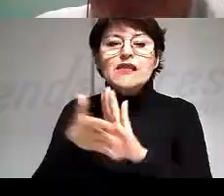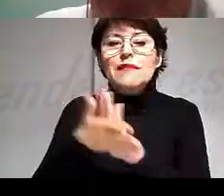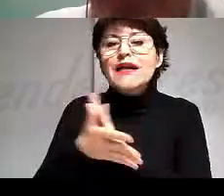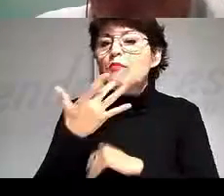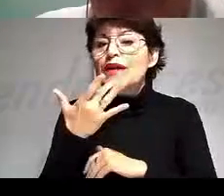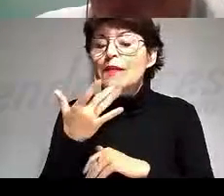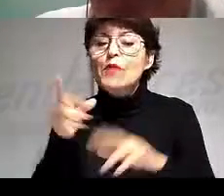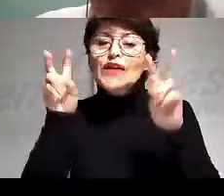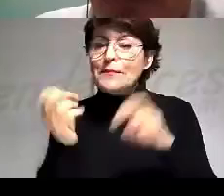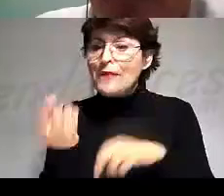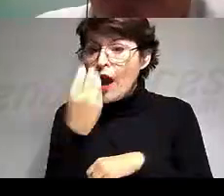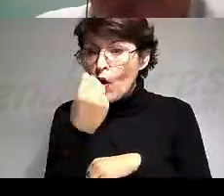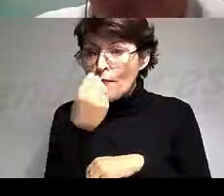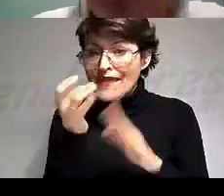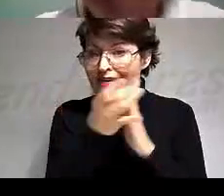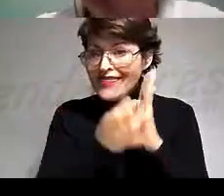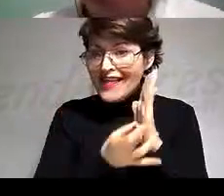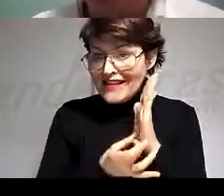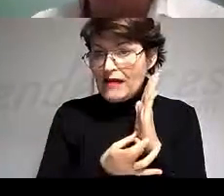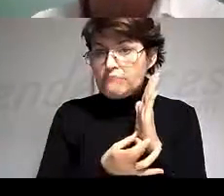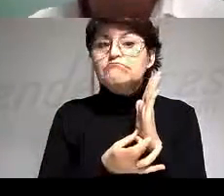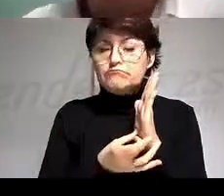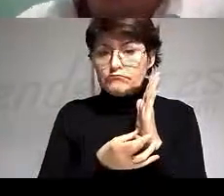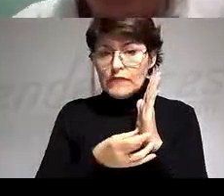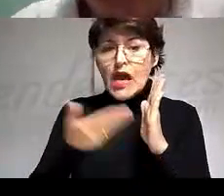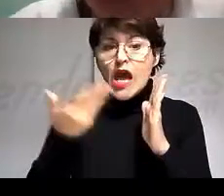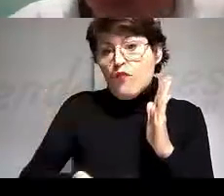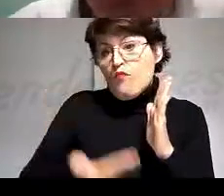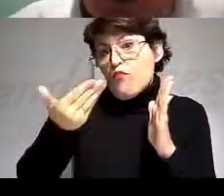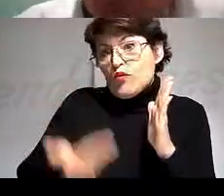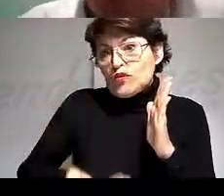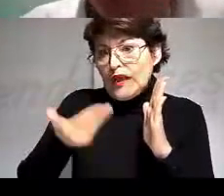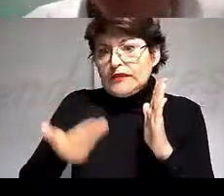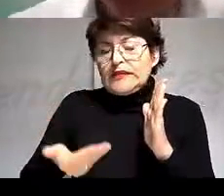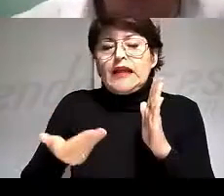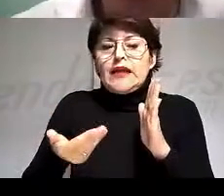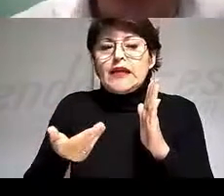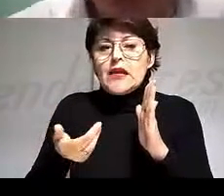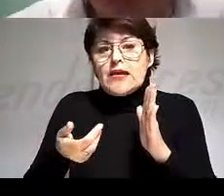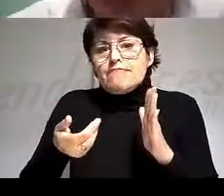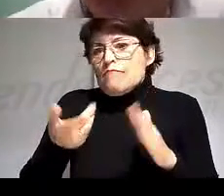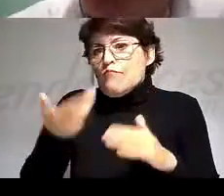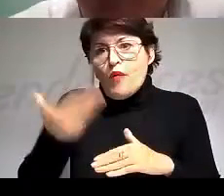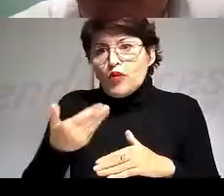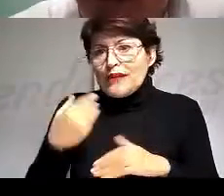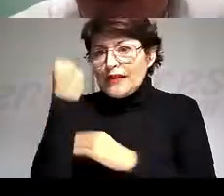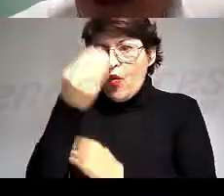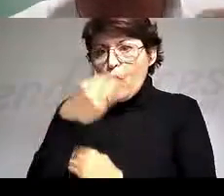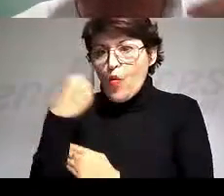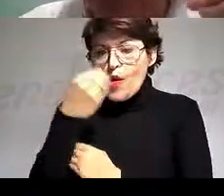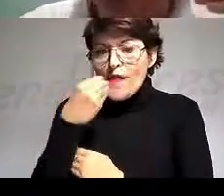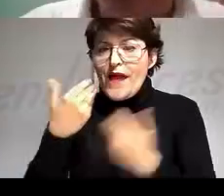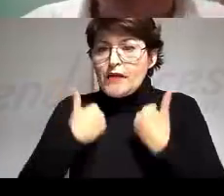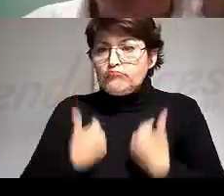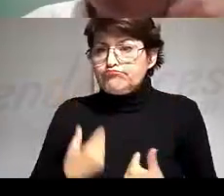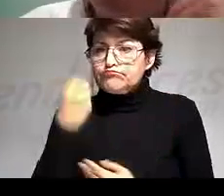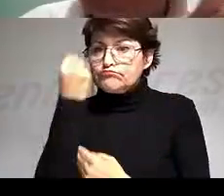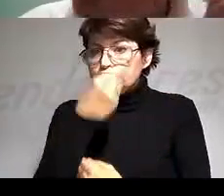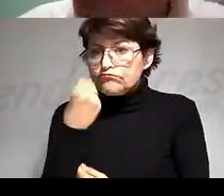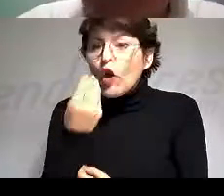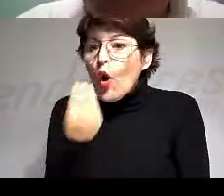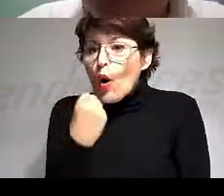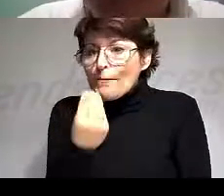deportista, es evidente que uno de los aspectos que no podemos descuidar es la dieta de cada día, la previa.